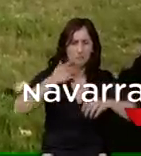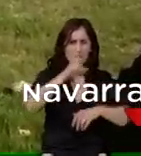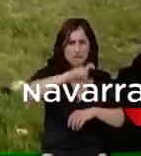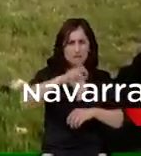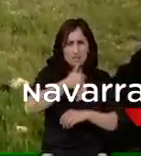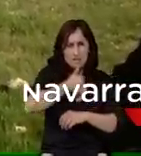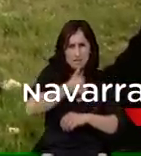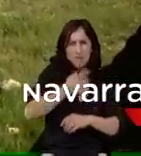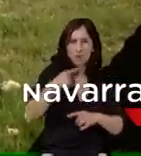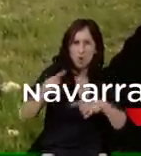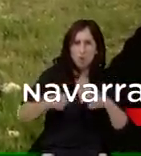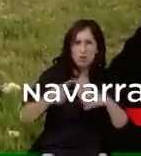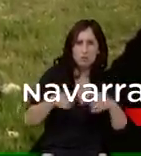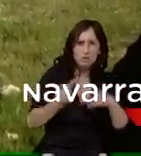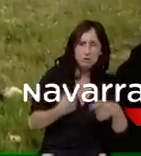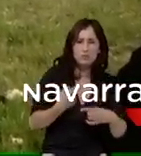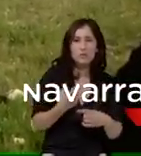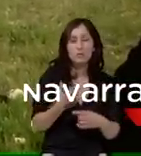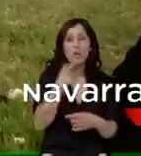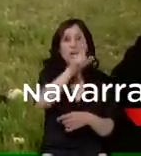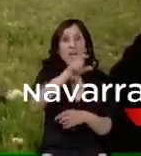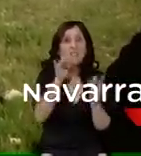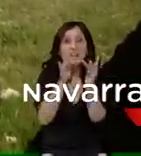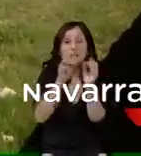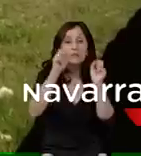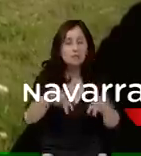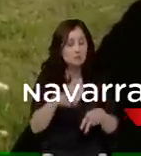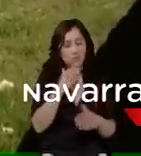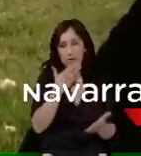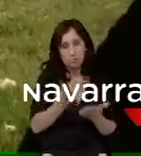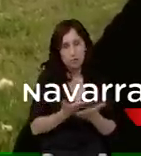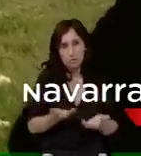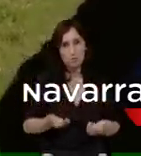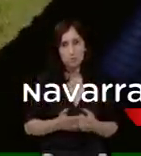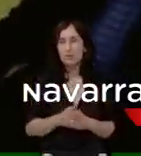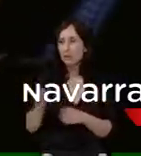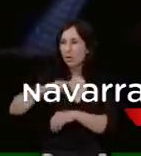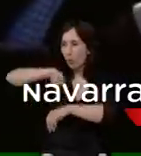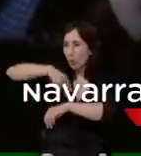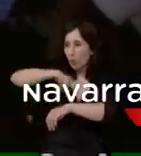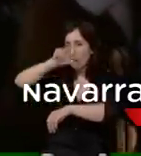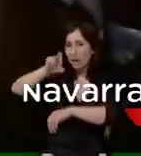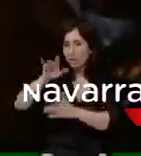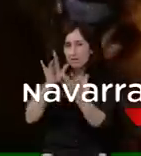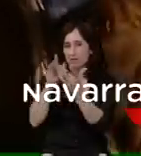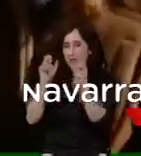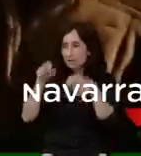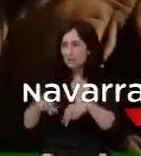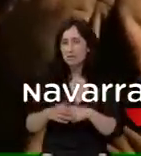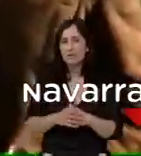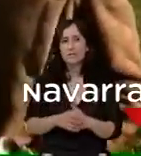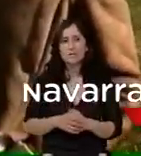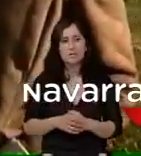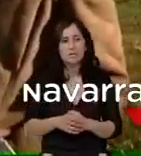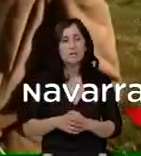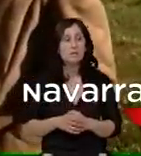no es lo mismo, y todos los días, todos los días, todos los días, y sin ver a nadie. Un aburrimiento, sí. ¿Te pasas muchas horas sin ver a gente? ¿Humanos?